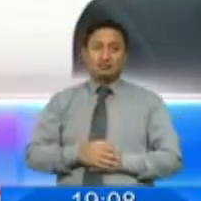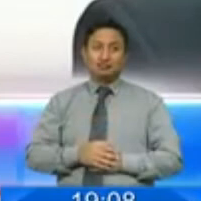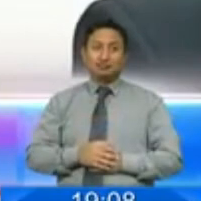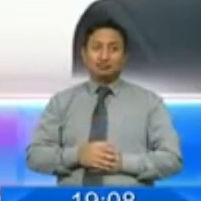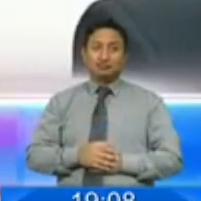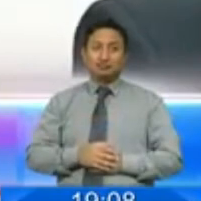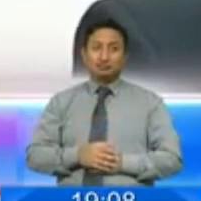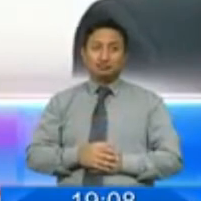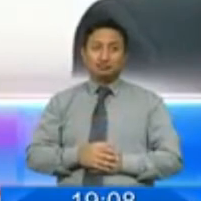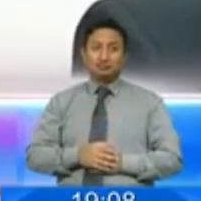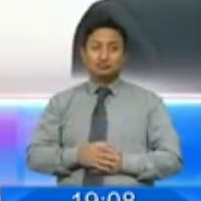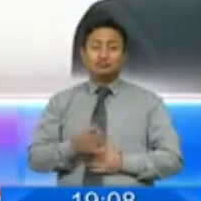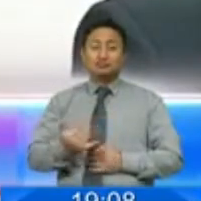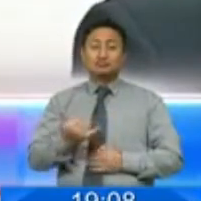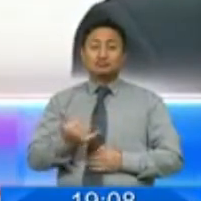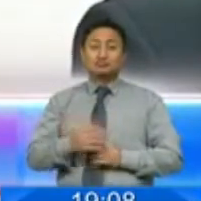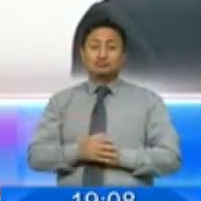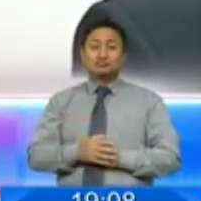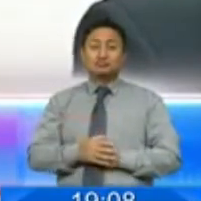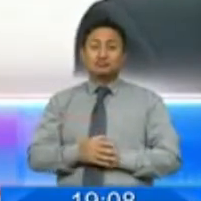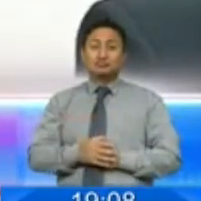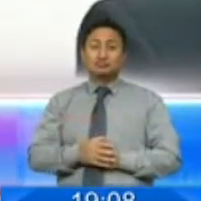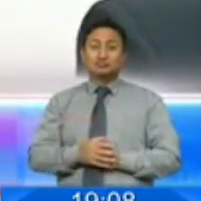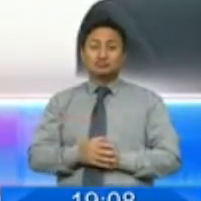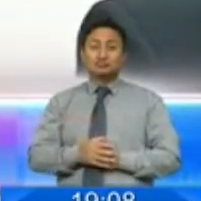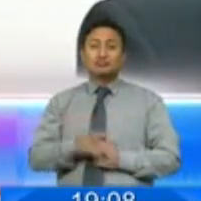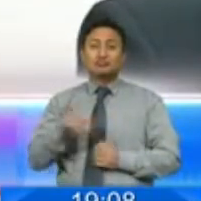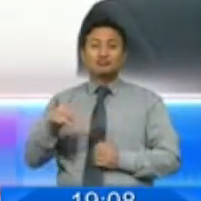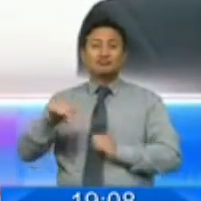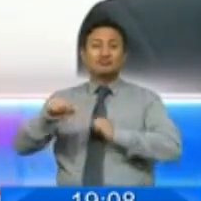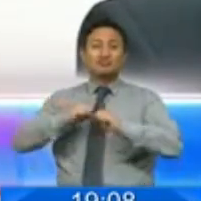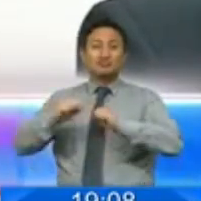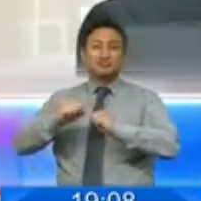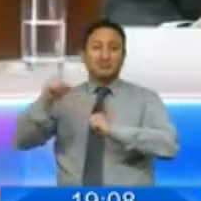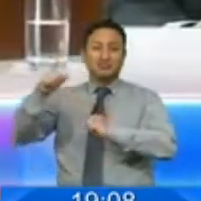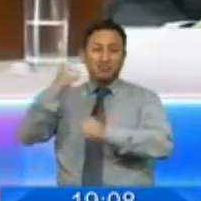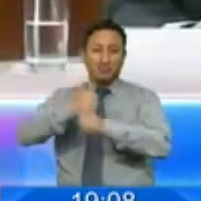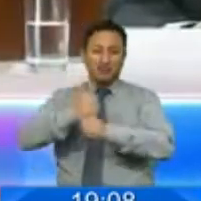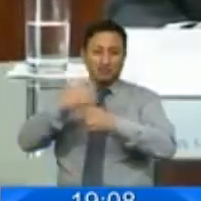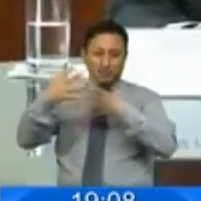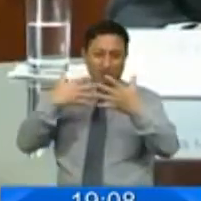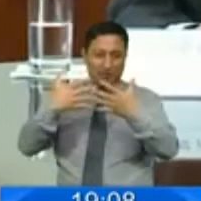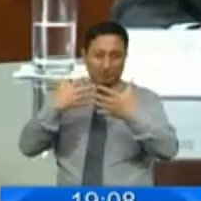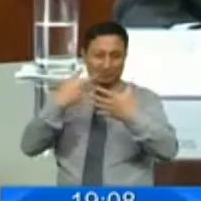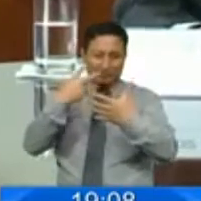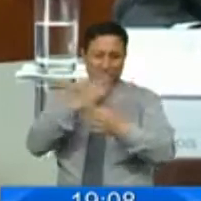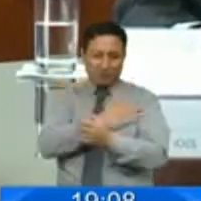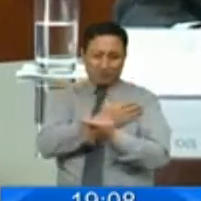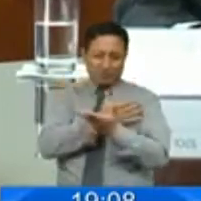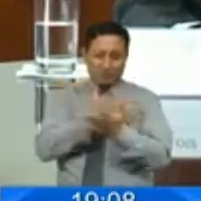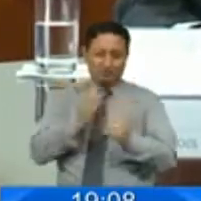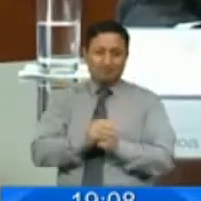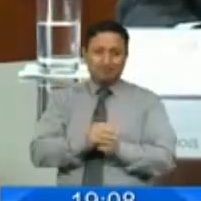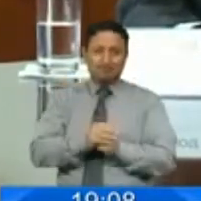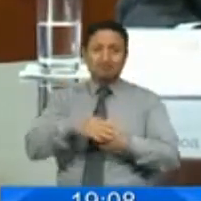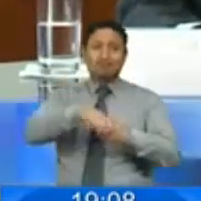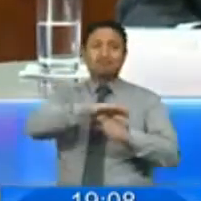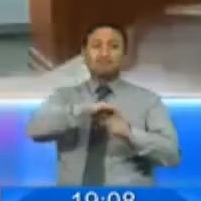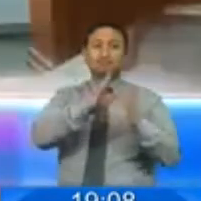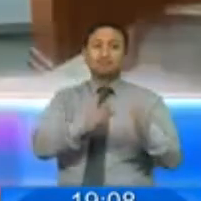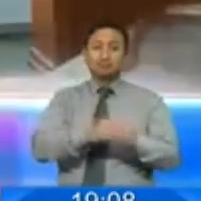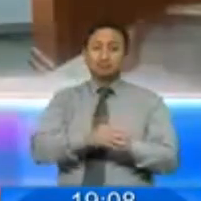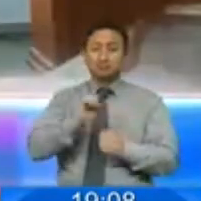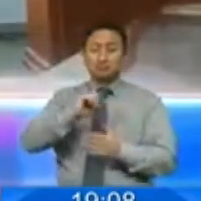pone en duda el cumplimiento transparente de sus funciones. La Cancillería, mediante un comunicado, ha confirmado también la respuesta